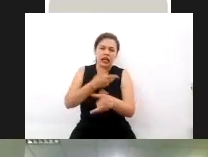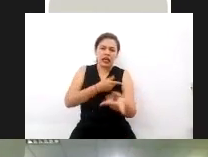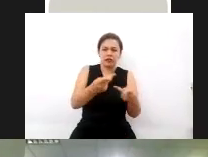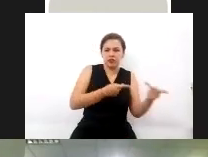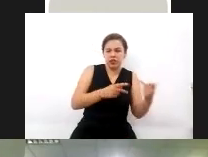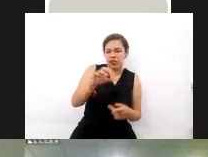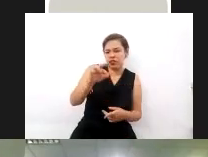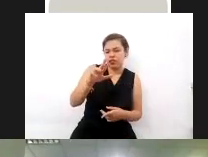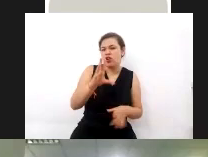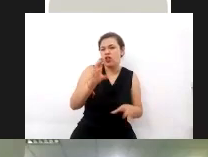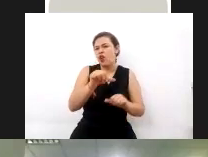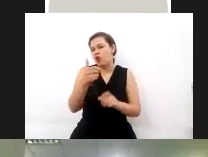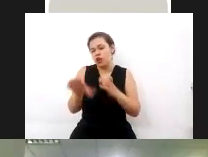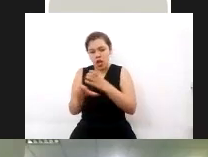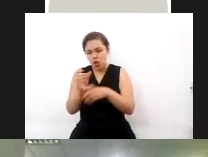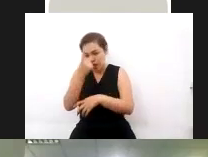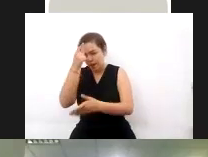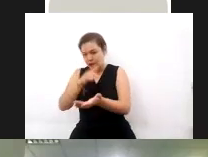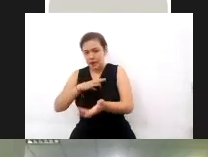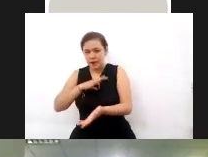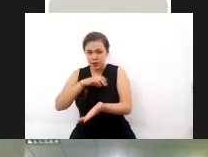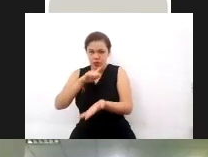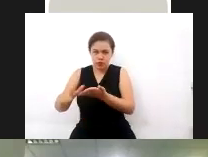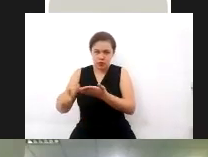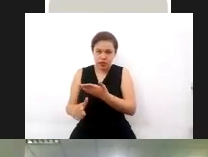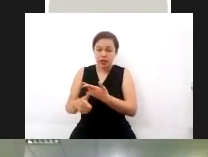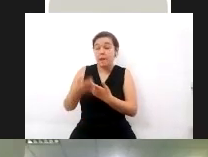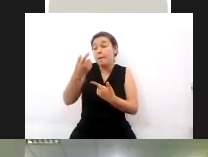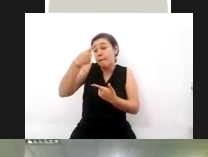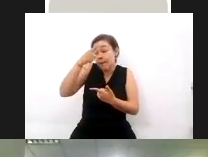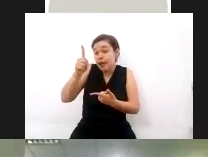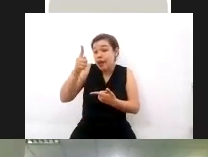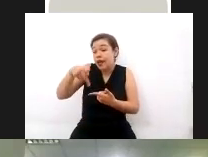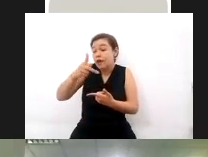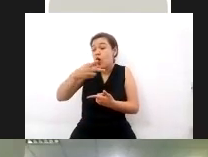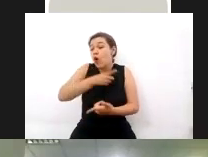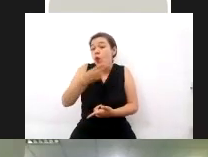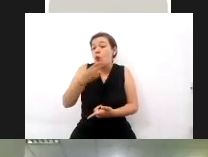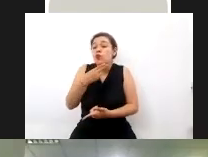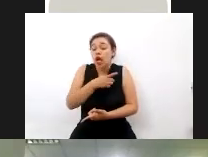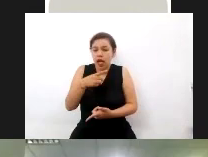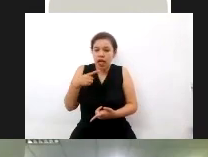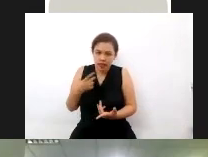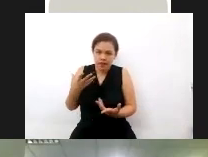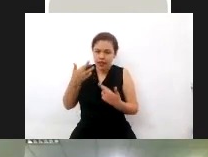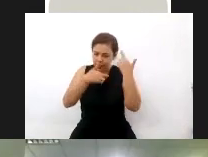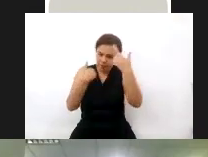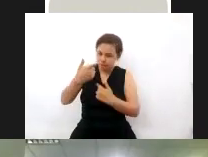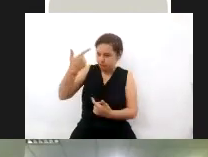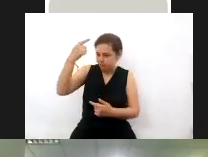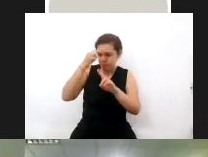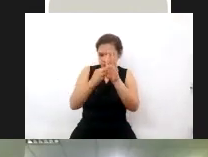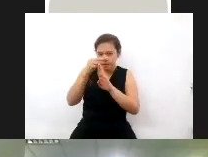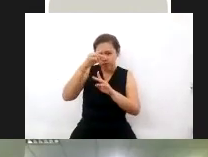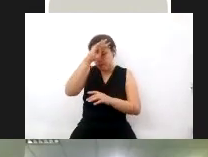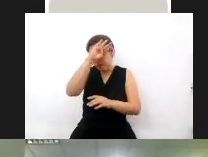de algún otro sanitizante, pero la idea es que se utilice. Hay que hacer la revisión de la temperatura corporal y